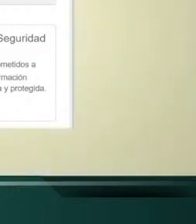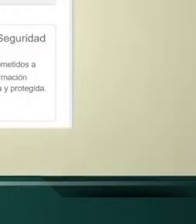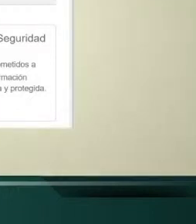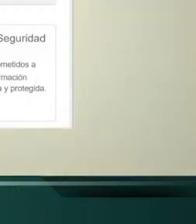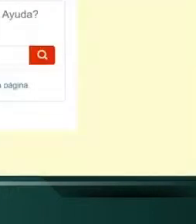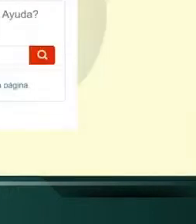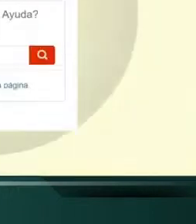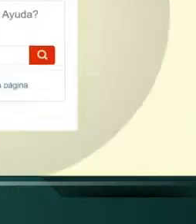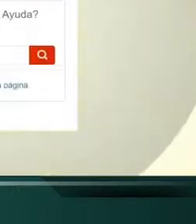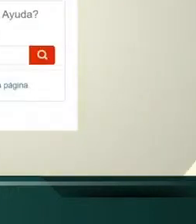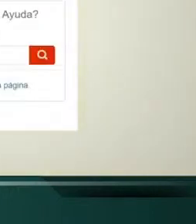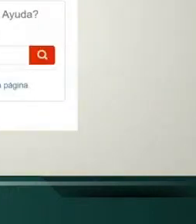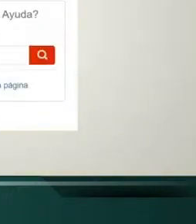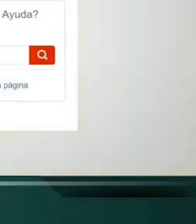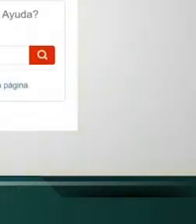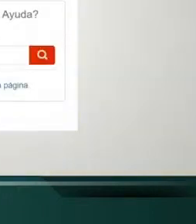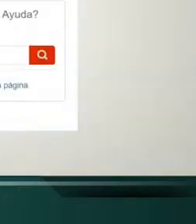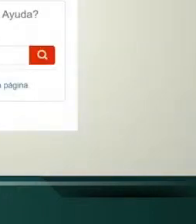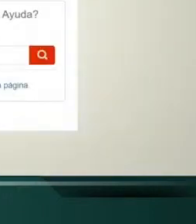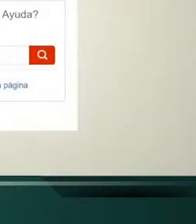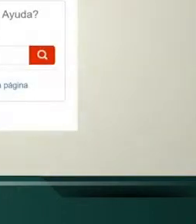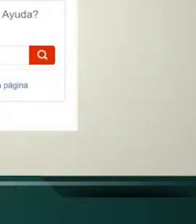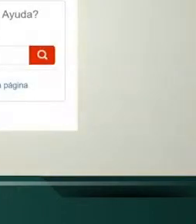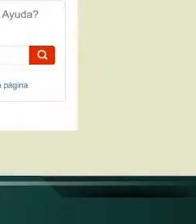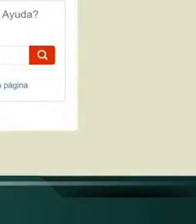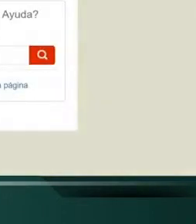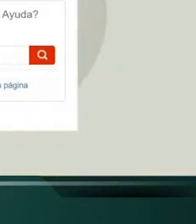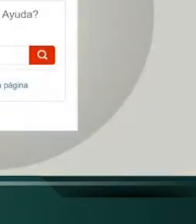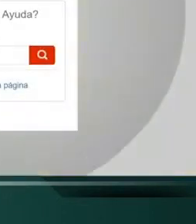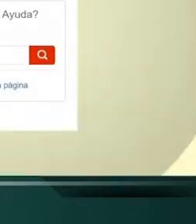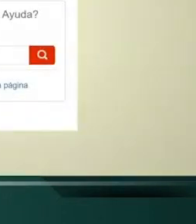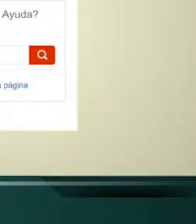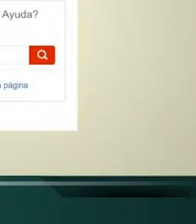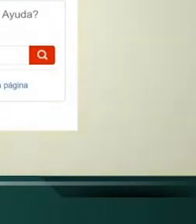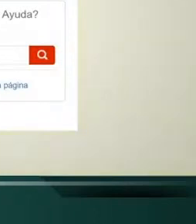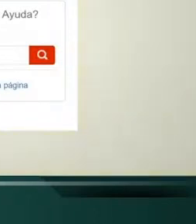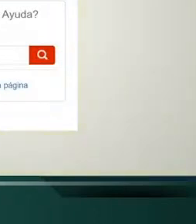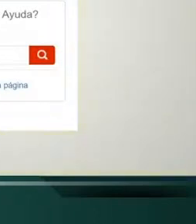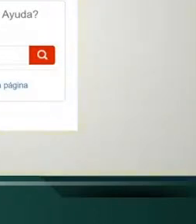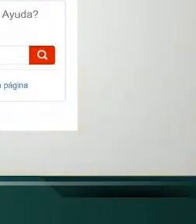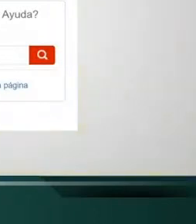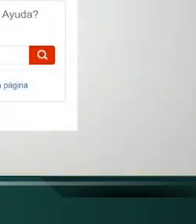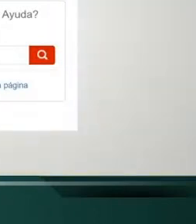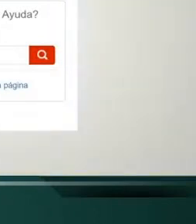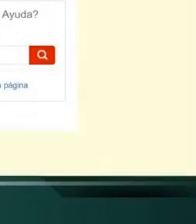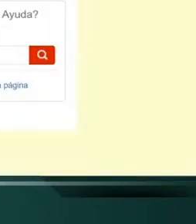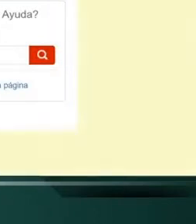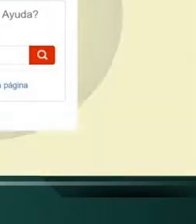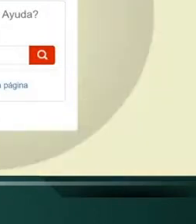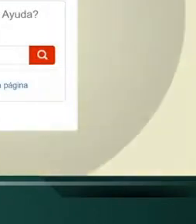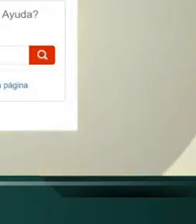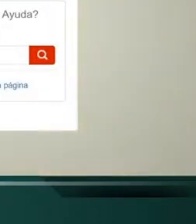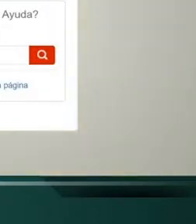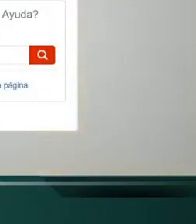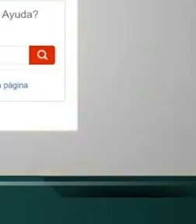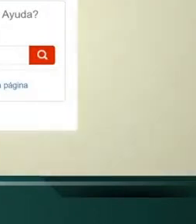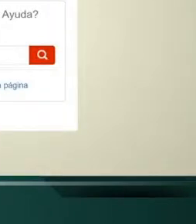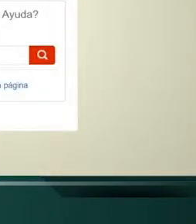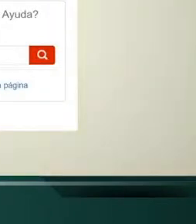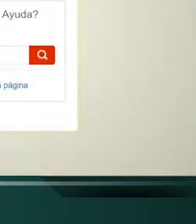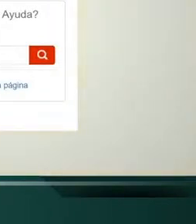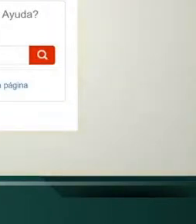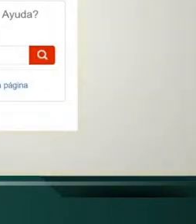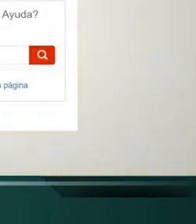impuestos. Después selecciona la cuenta de retiro y el tipo de impuesto. Deberás elegir